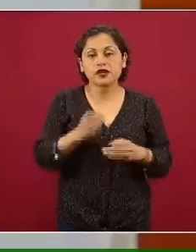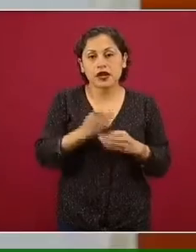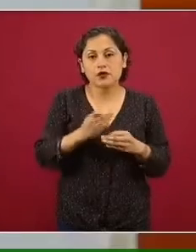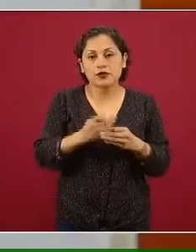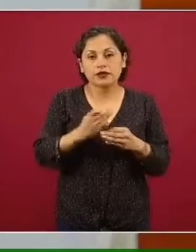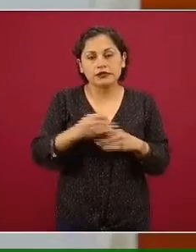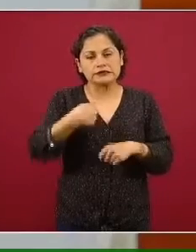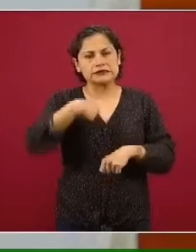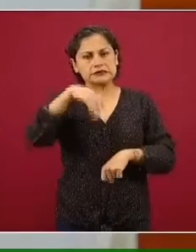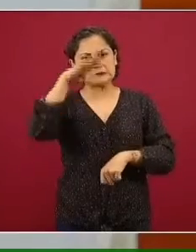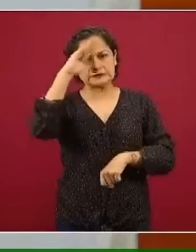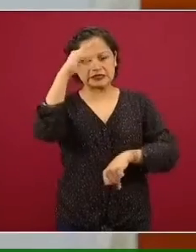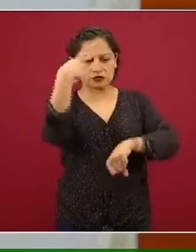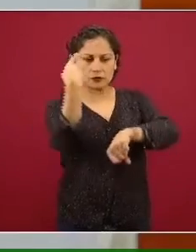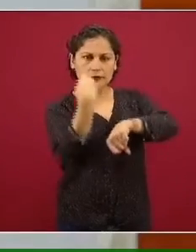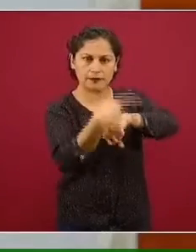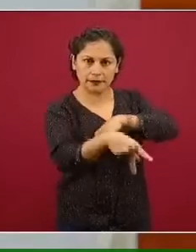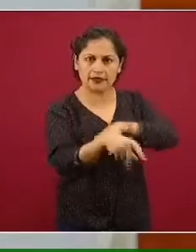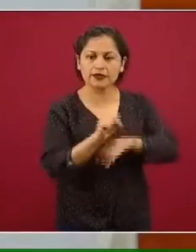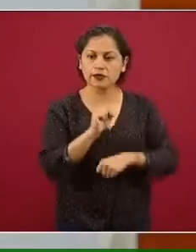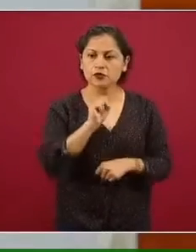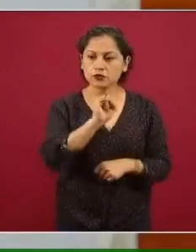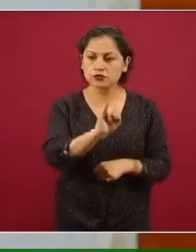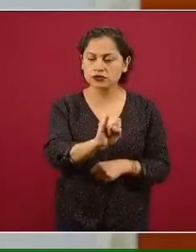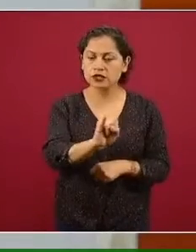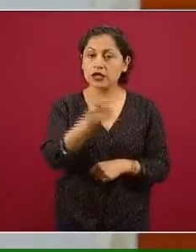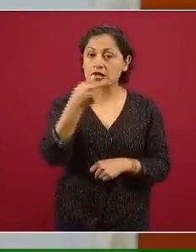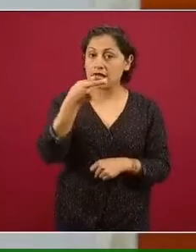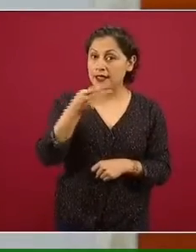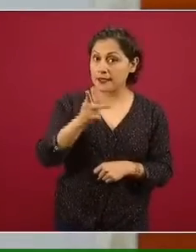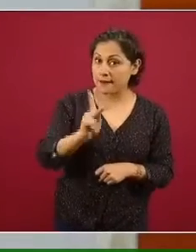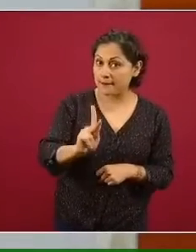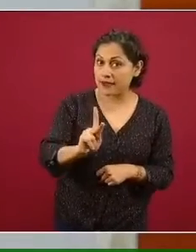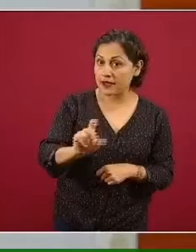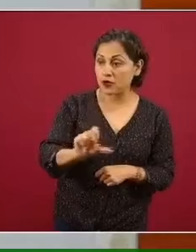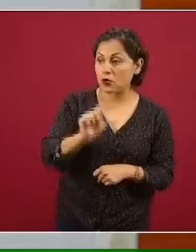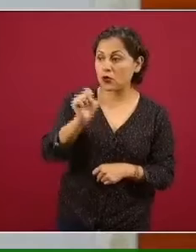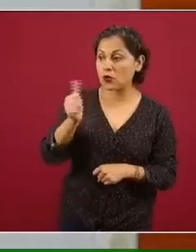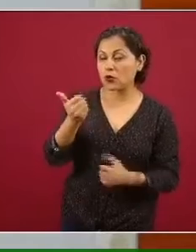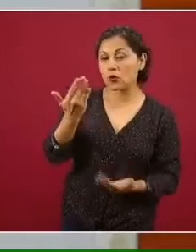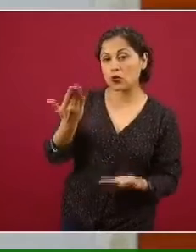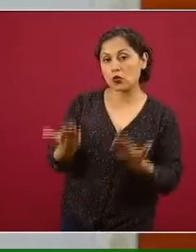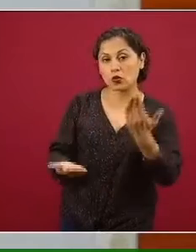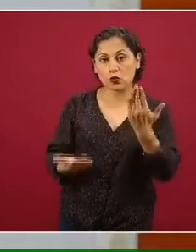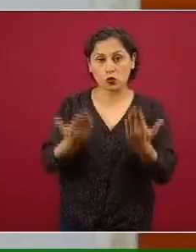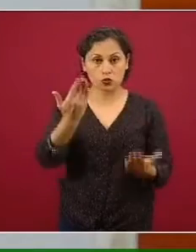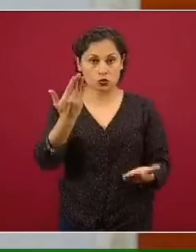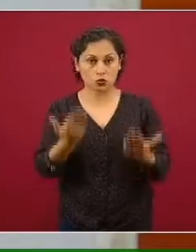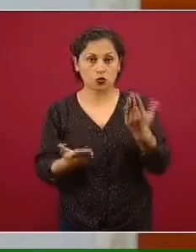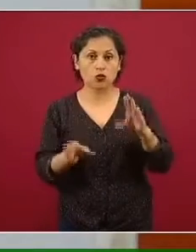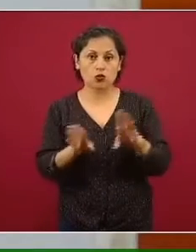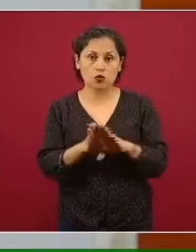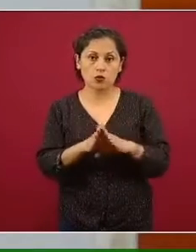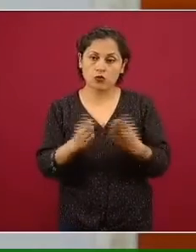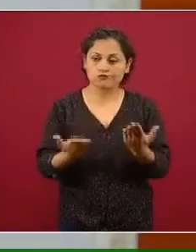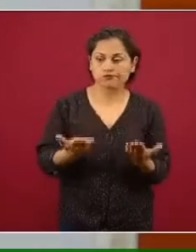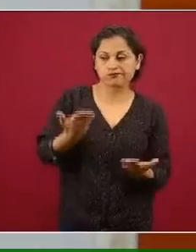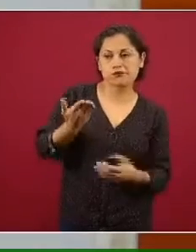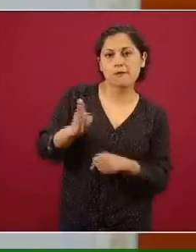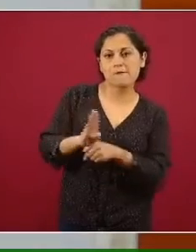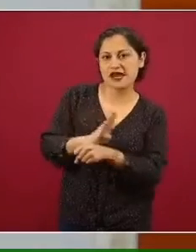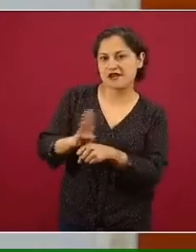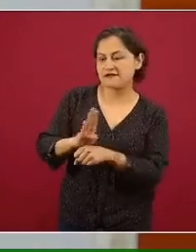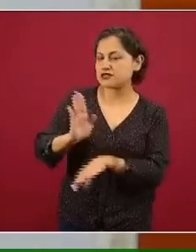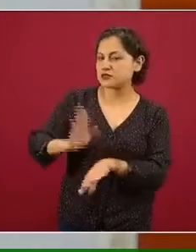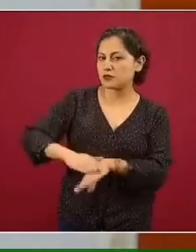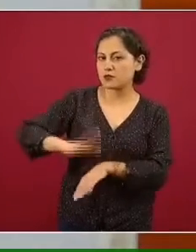riesgos existe claramente una ponderación de mayor beneficio sobre los